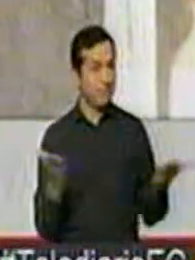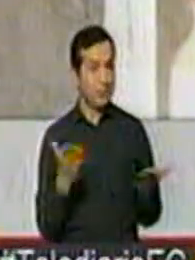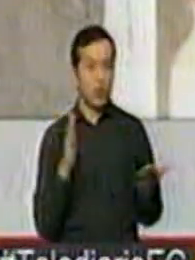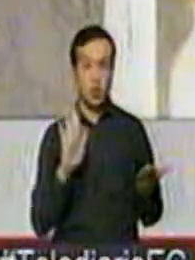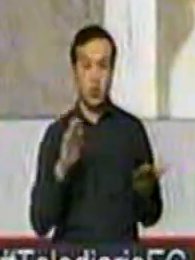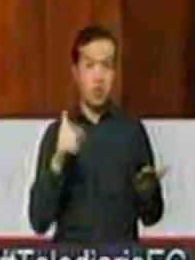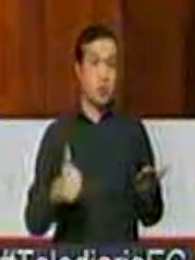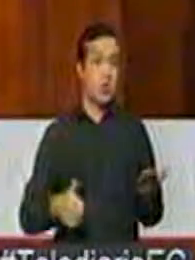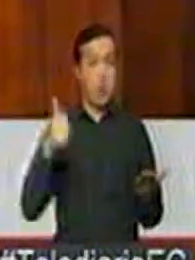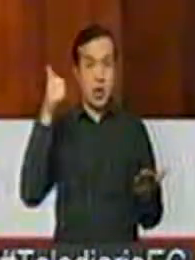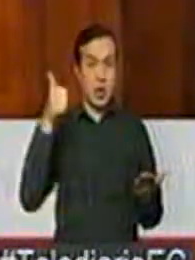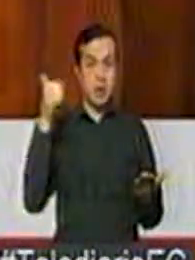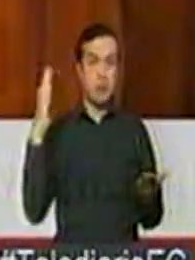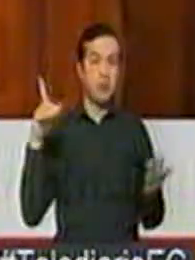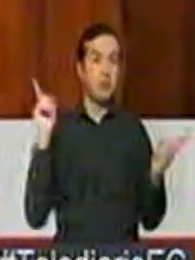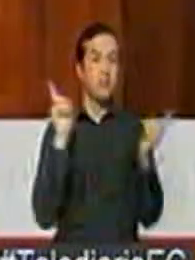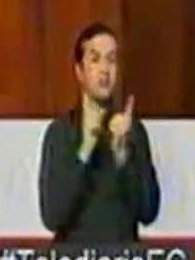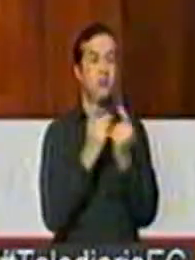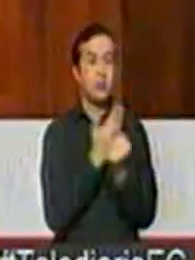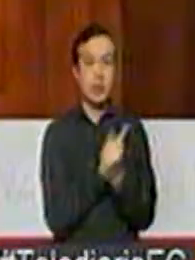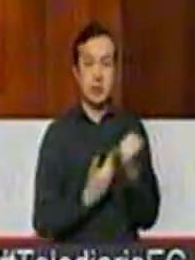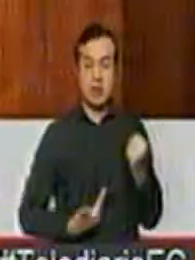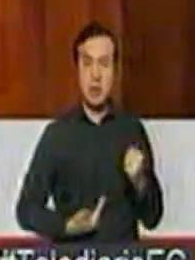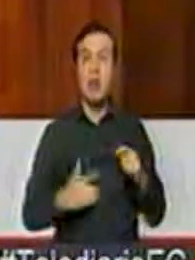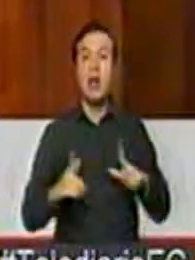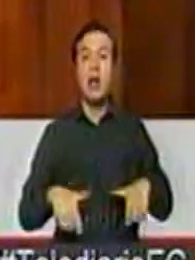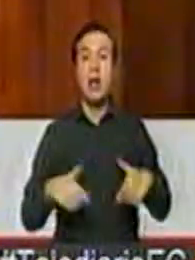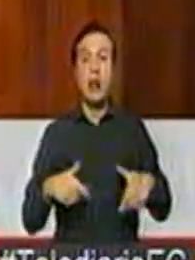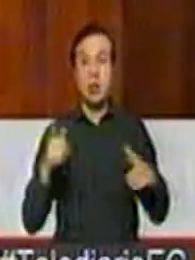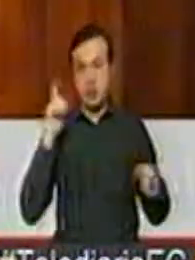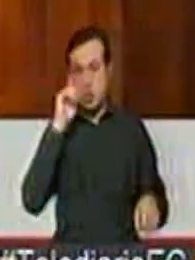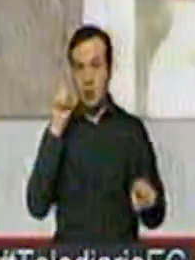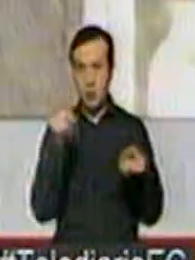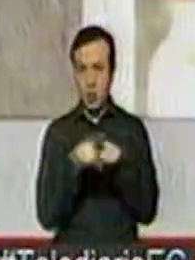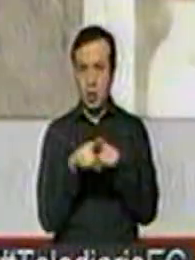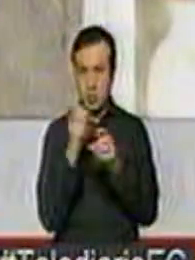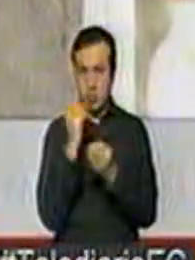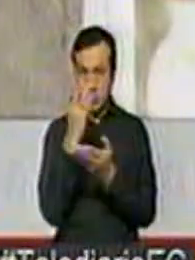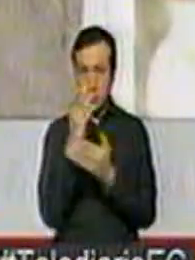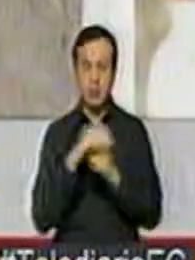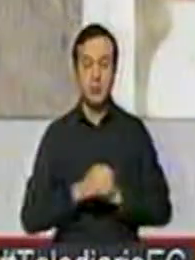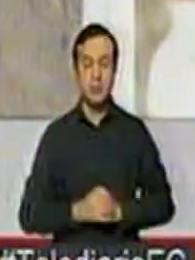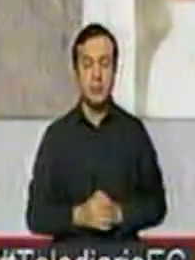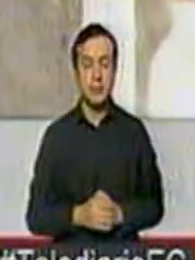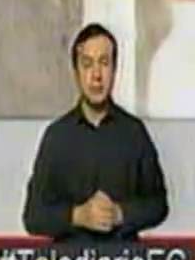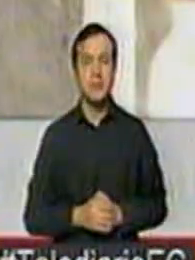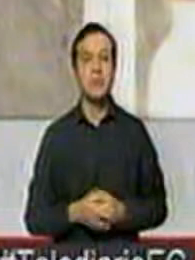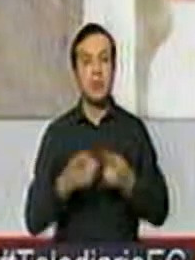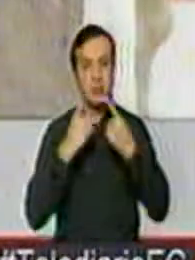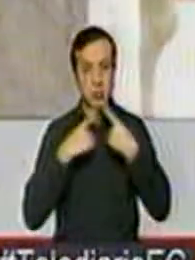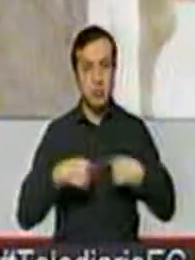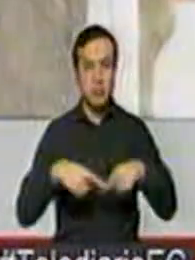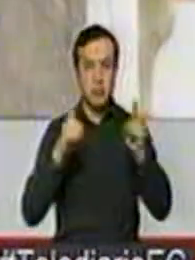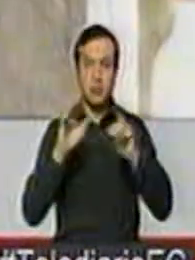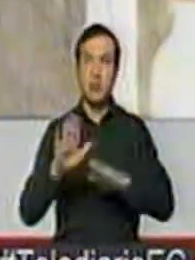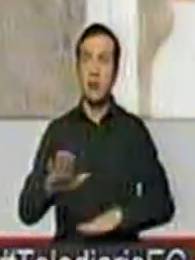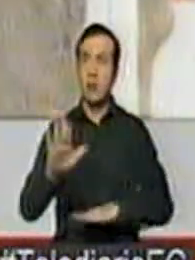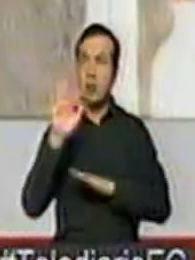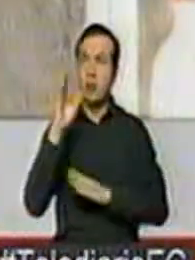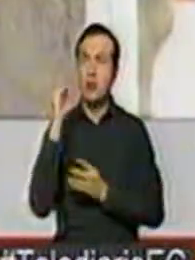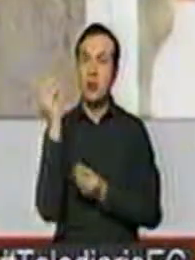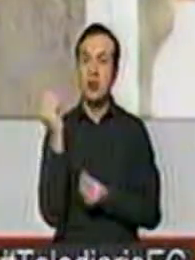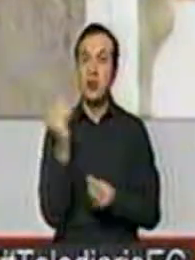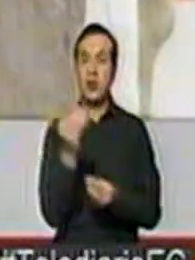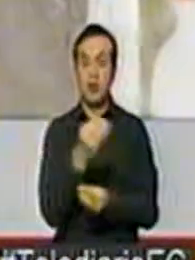altos ejecutivos se reunió con el presidente Moreno, con quien acordó lo siguiente. Anunciamos un compromiso de inversión